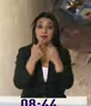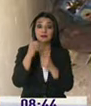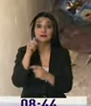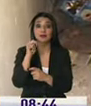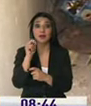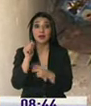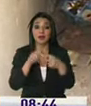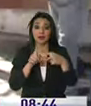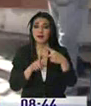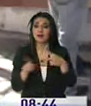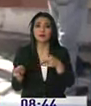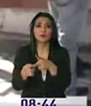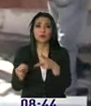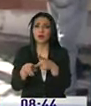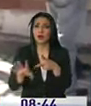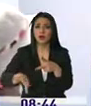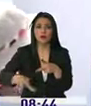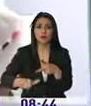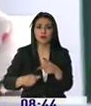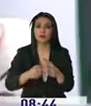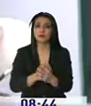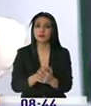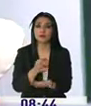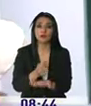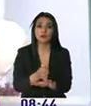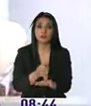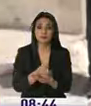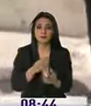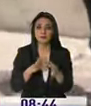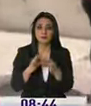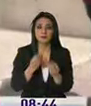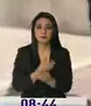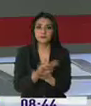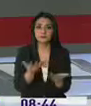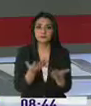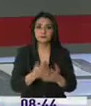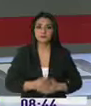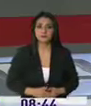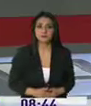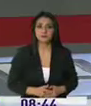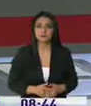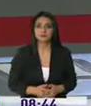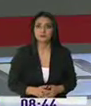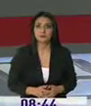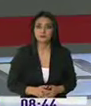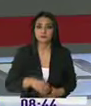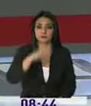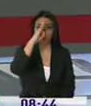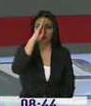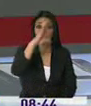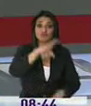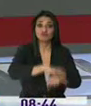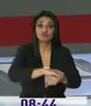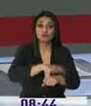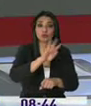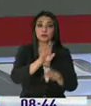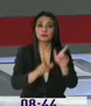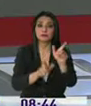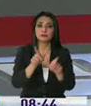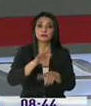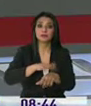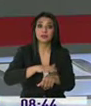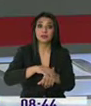de los sitios afectados. En Cotopaxi, informó Luis Vargas. La policía detuvo a 4 personas por el presunto